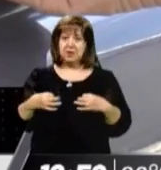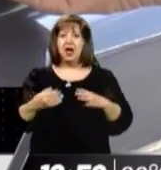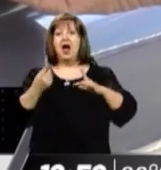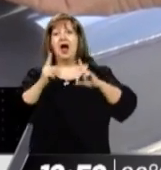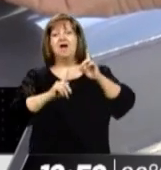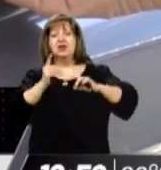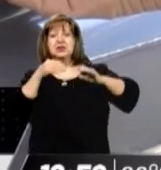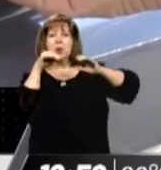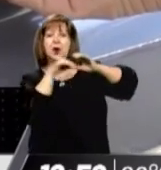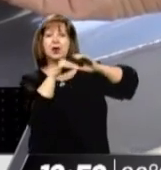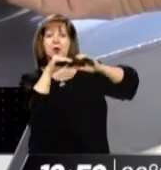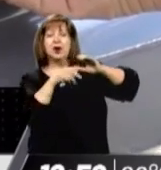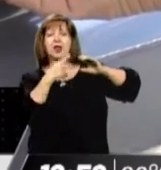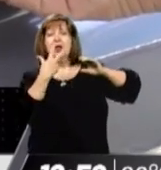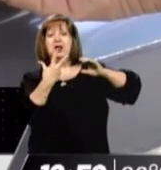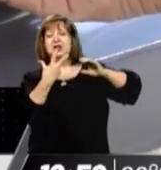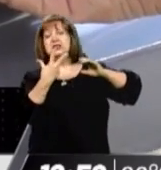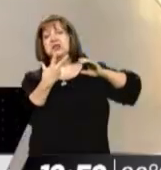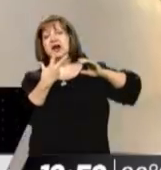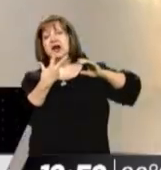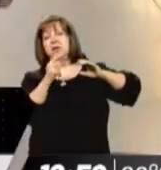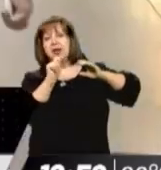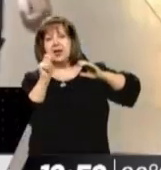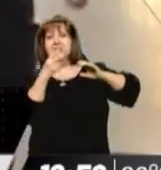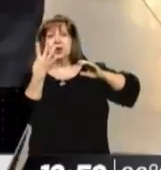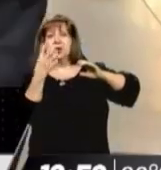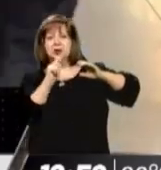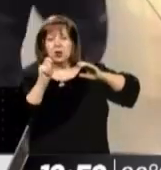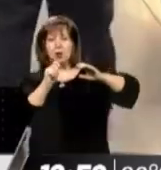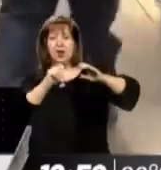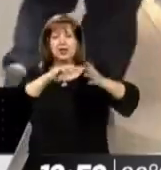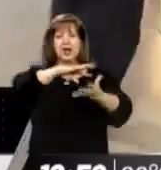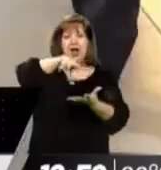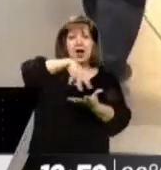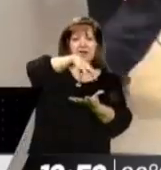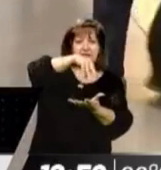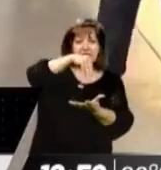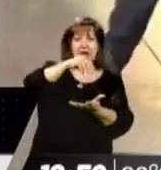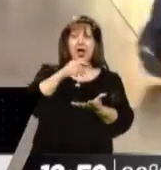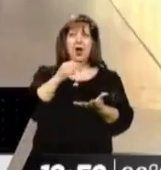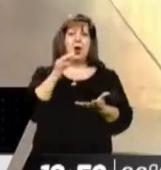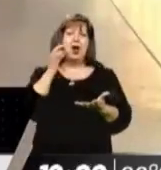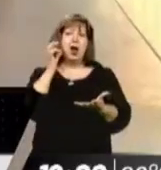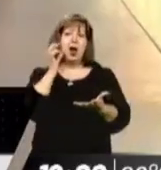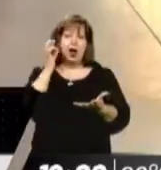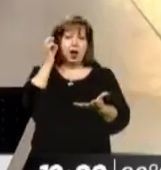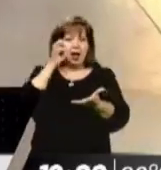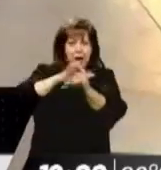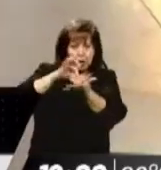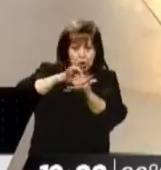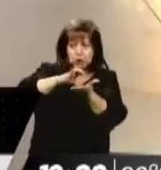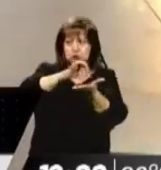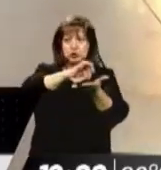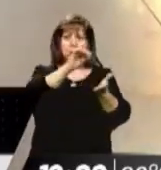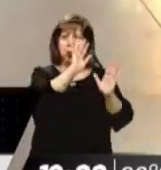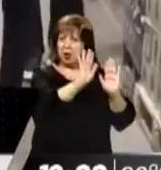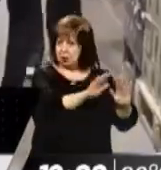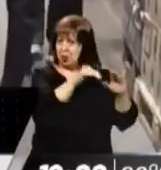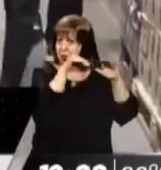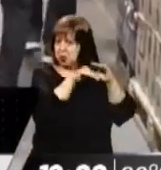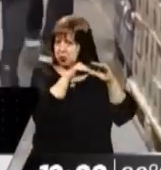guardado 3-4 meses, el arroz, el espagueti. ¿Cuánto menos salen las cosas acá para ustedes? Uf, hasta